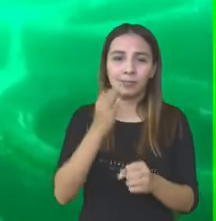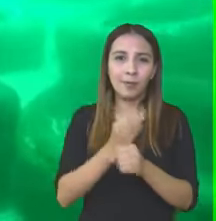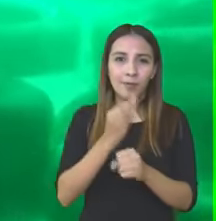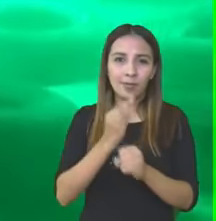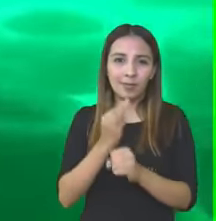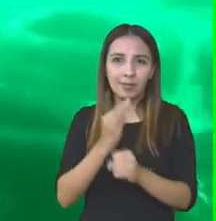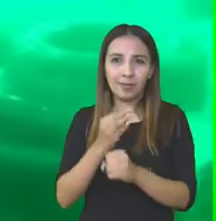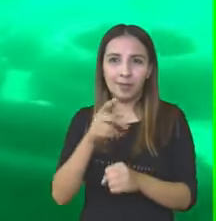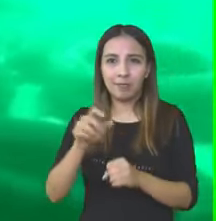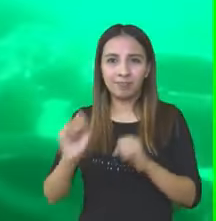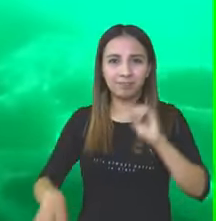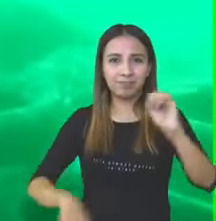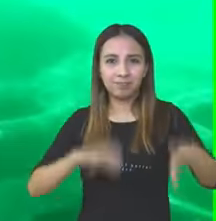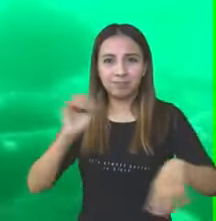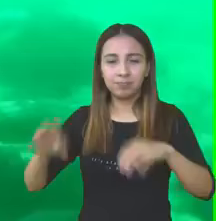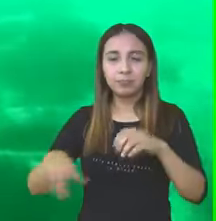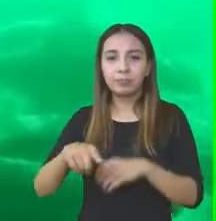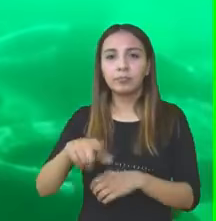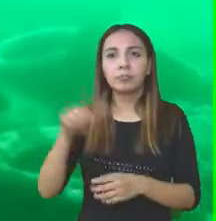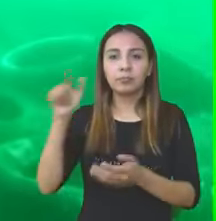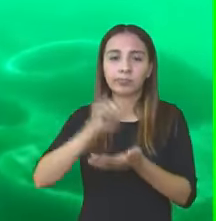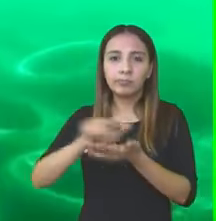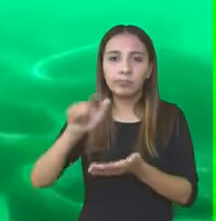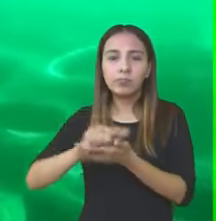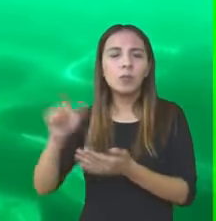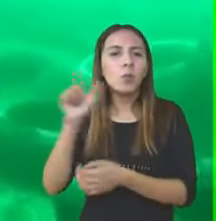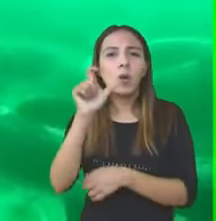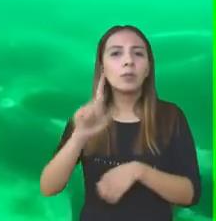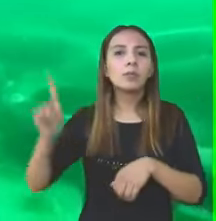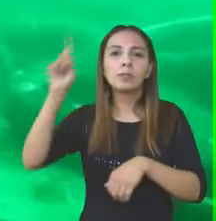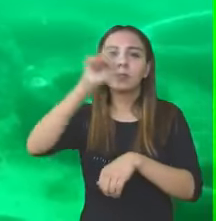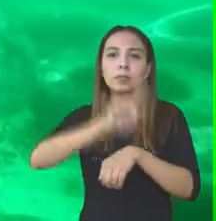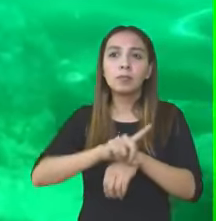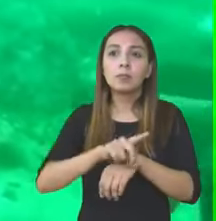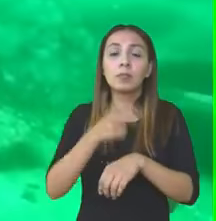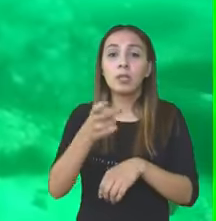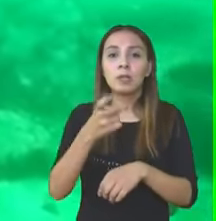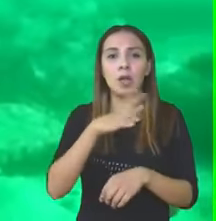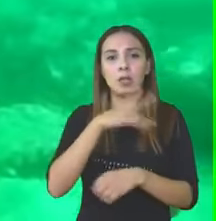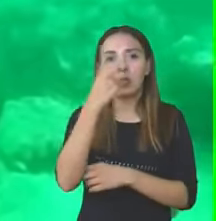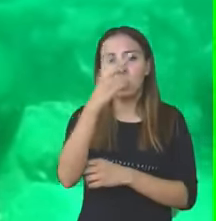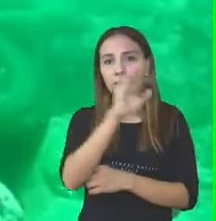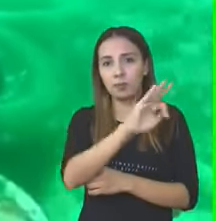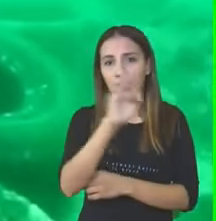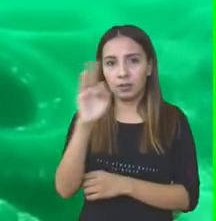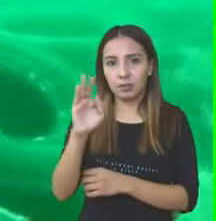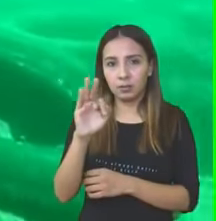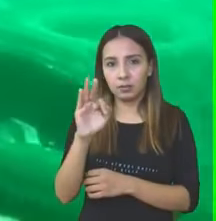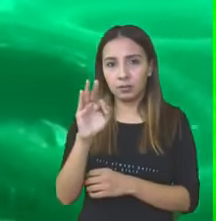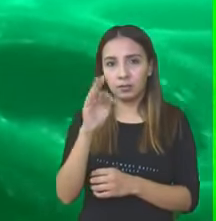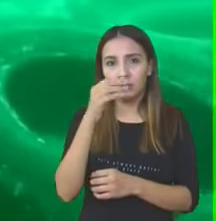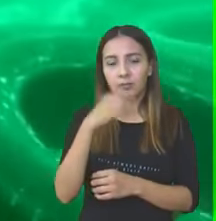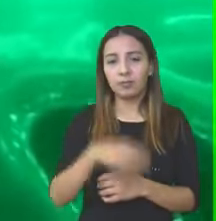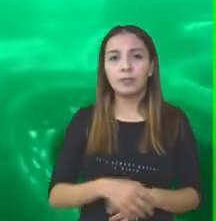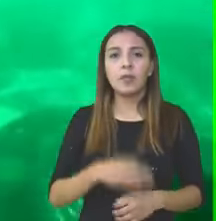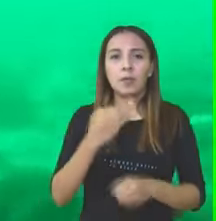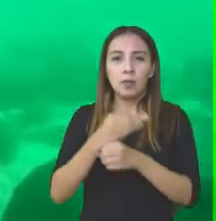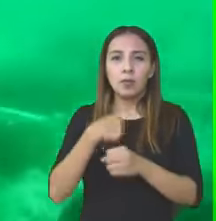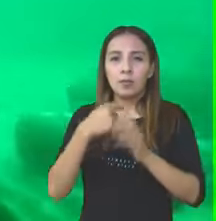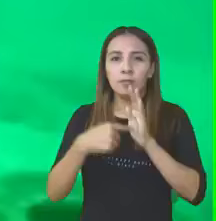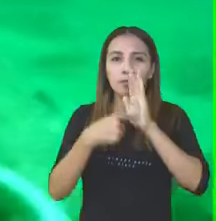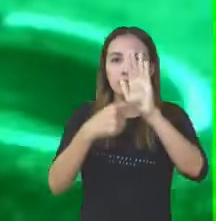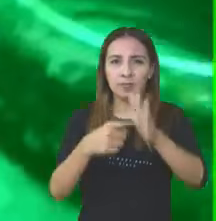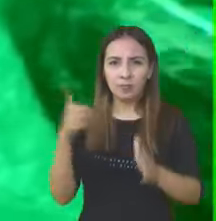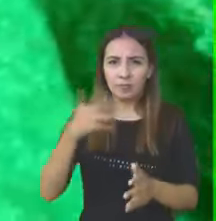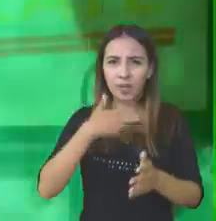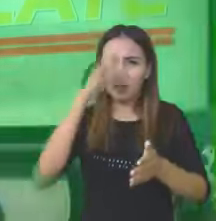esto. ¿Cuándo va a ser? Ahorita se los digo rápidamente. Esto tiene dos fechas y ahorita se los voy a pasar. No sé si tienes